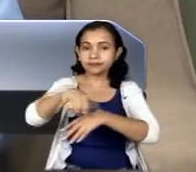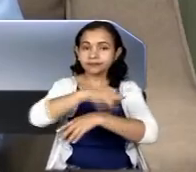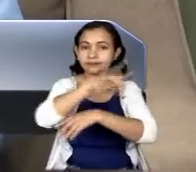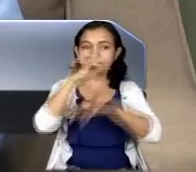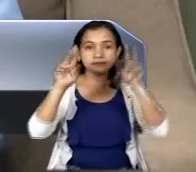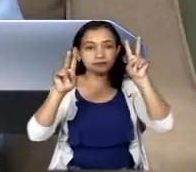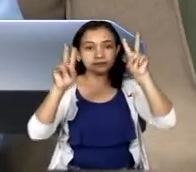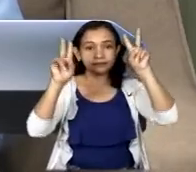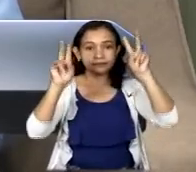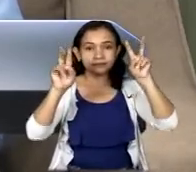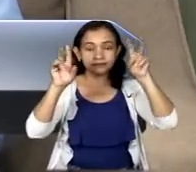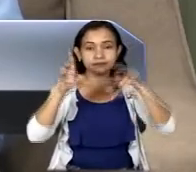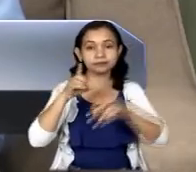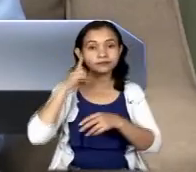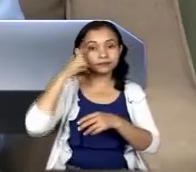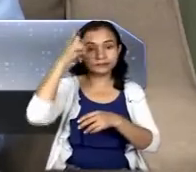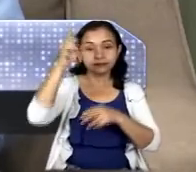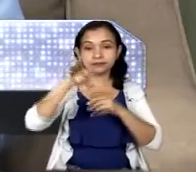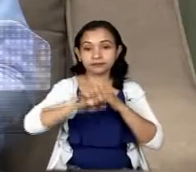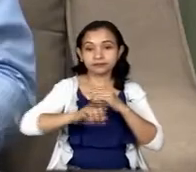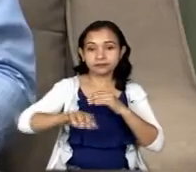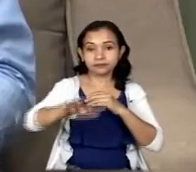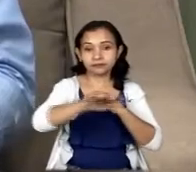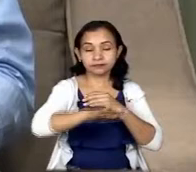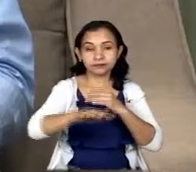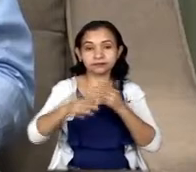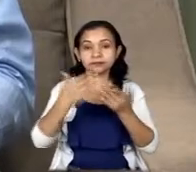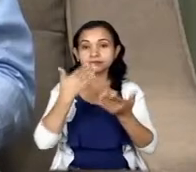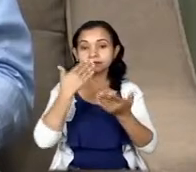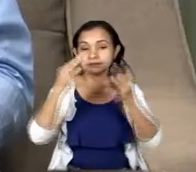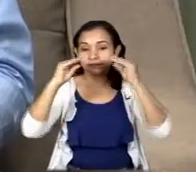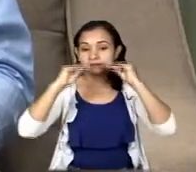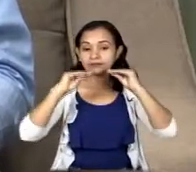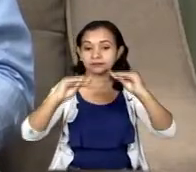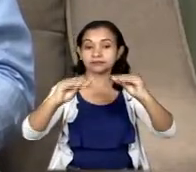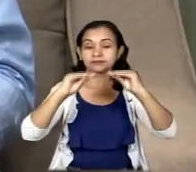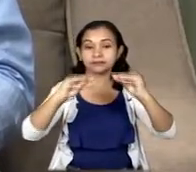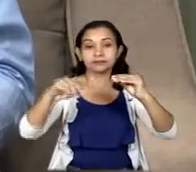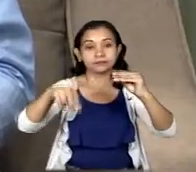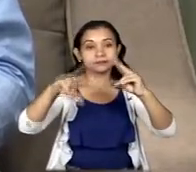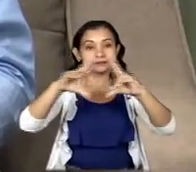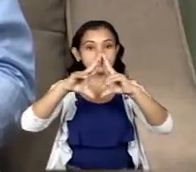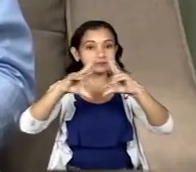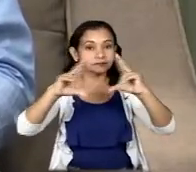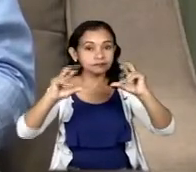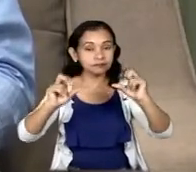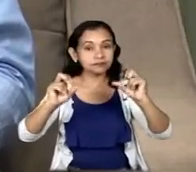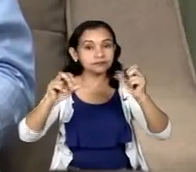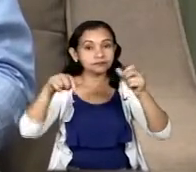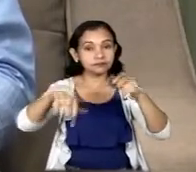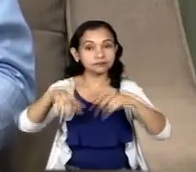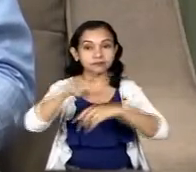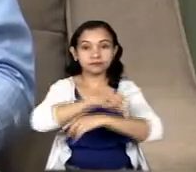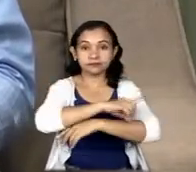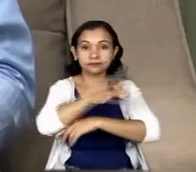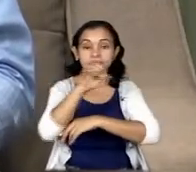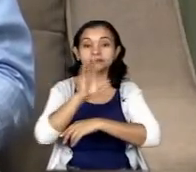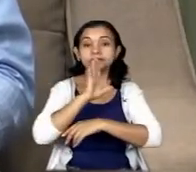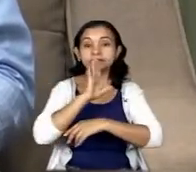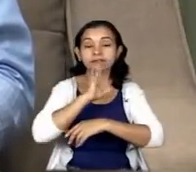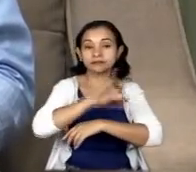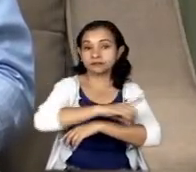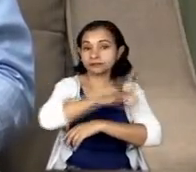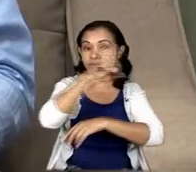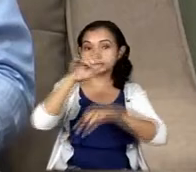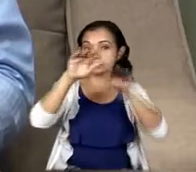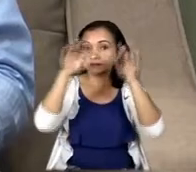tiene que ver con el desarrollo social y el aumento de la calidad de la educación en nuestra nación. Así que hoy hablaremos sobre el Día